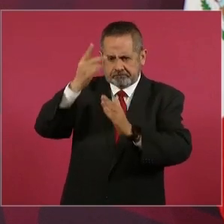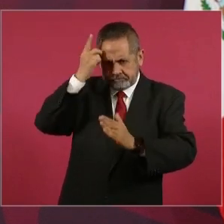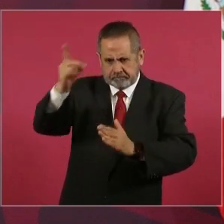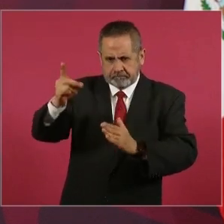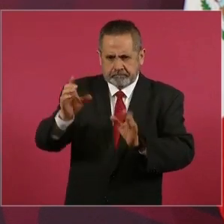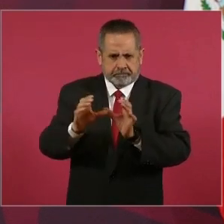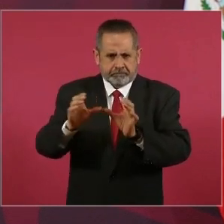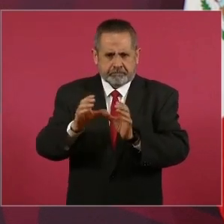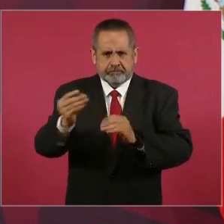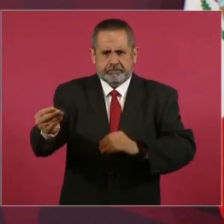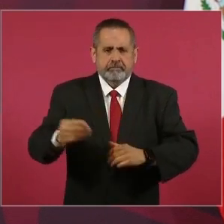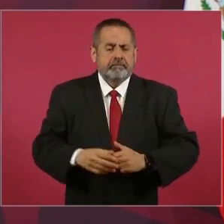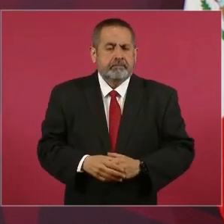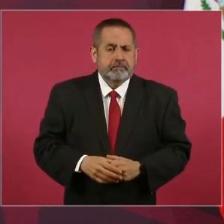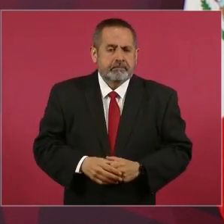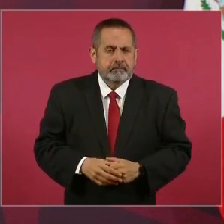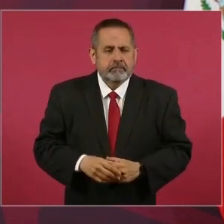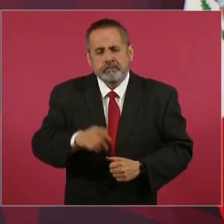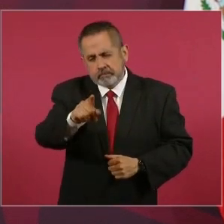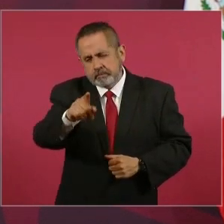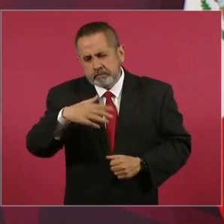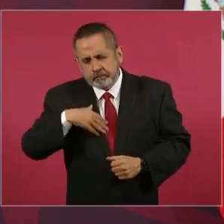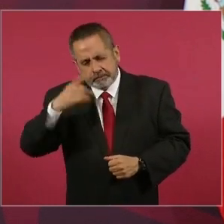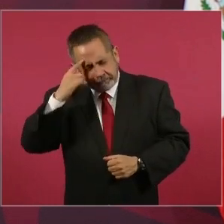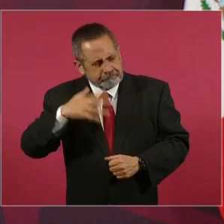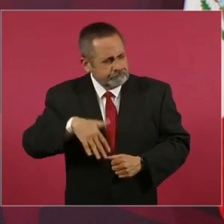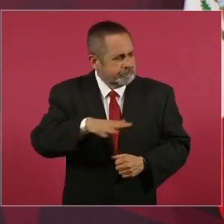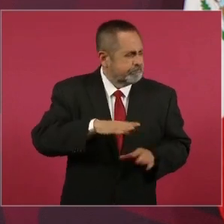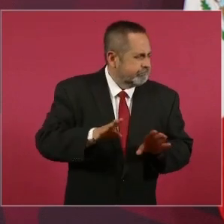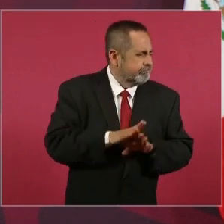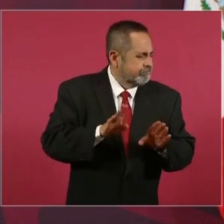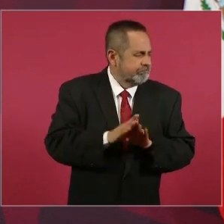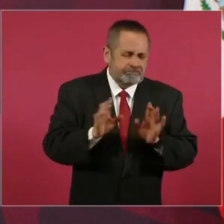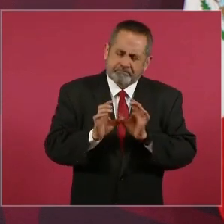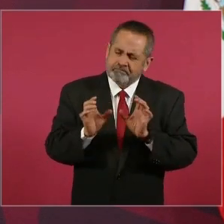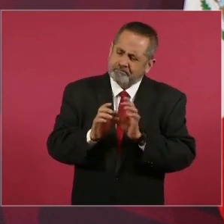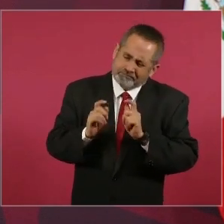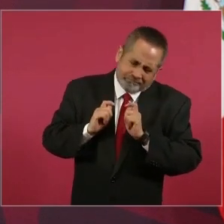certificado Estoy buscando legalmente Cómo